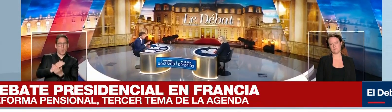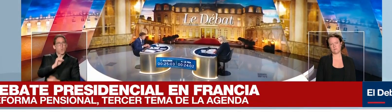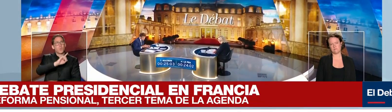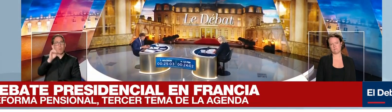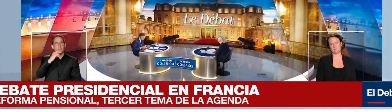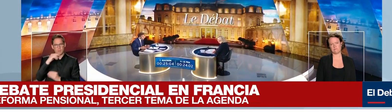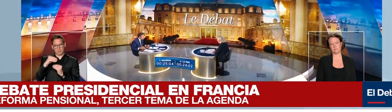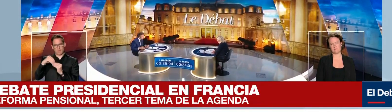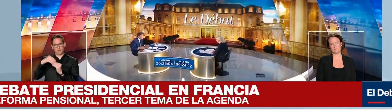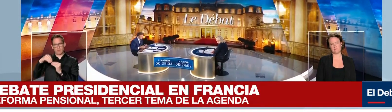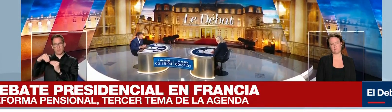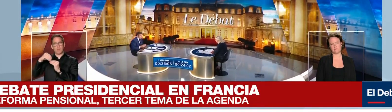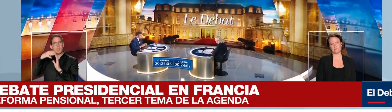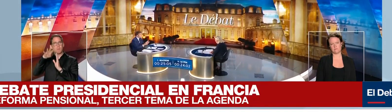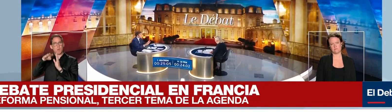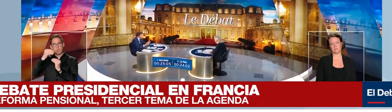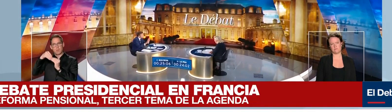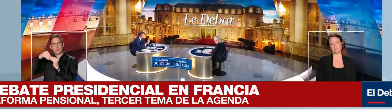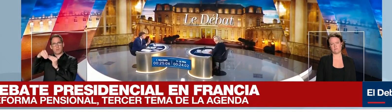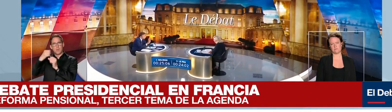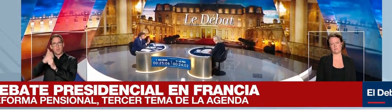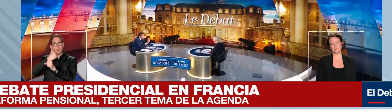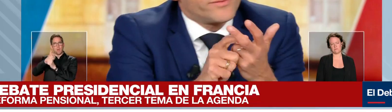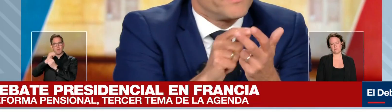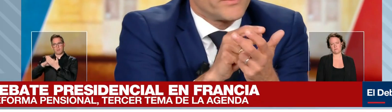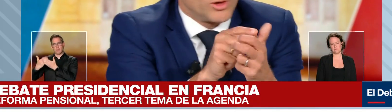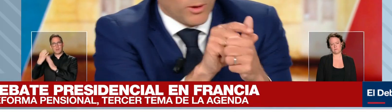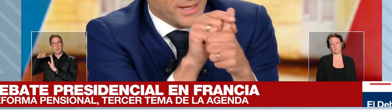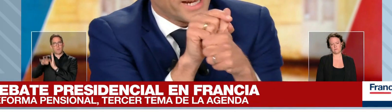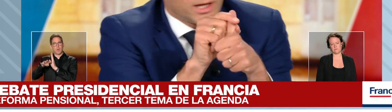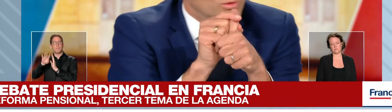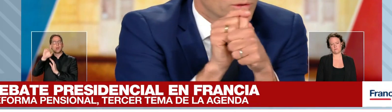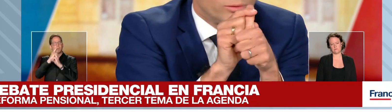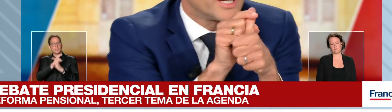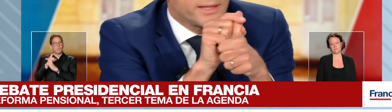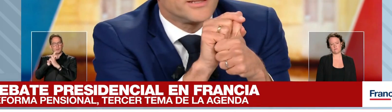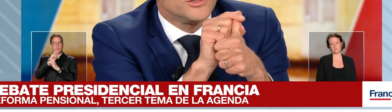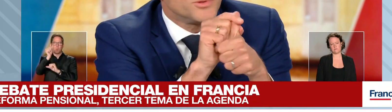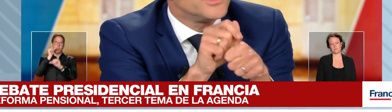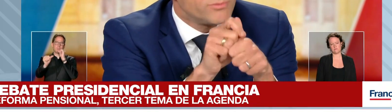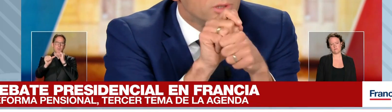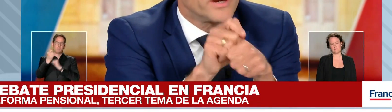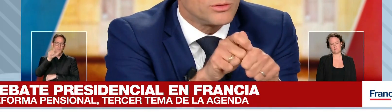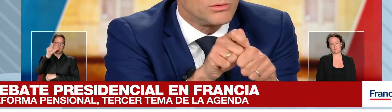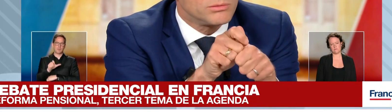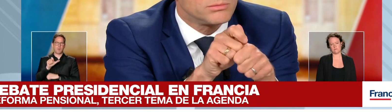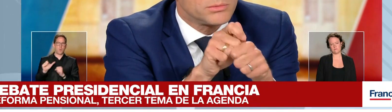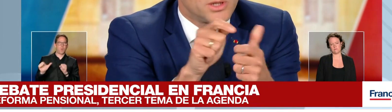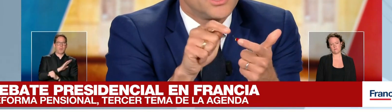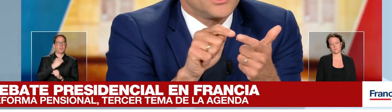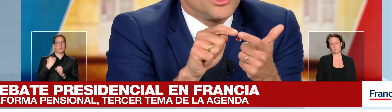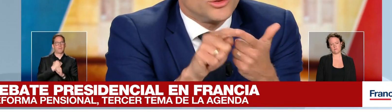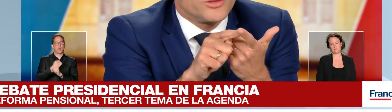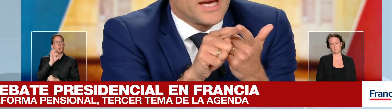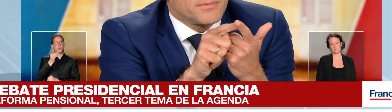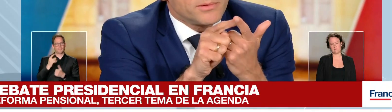2030. Yo propuse una cláusula de revisión, pero tomando en cuenta varios dispositivos. El primero es la carrera larga. Hay que mantenerlo,